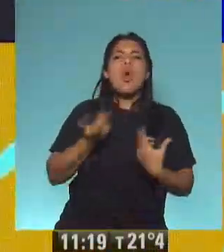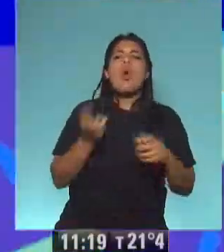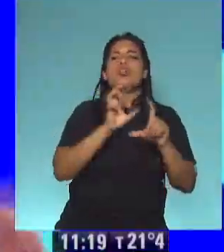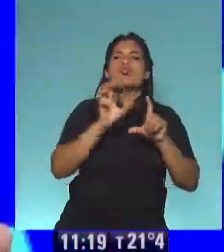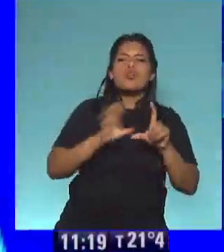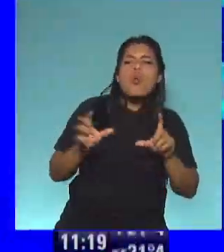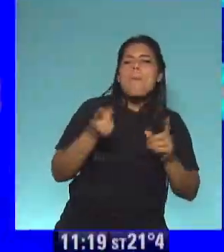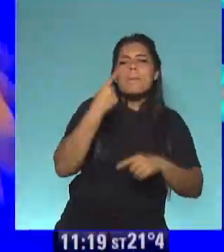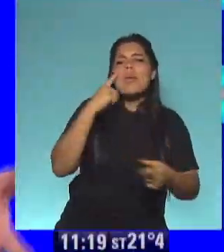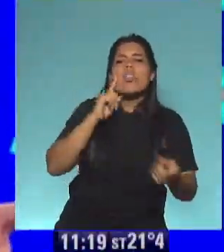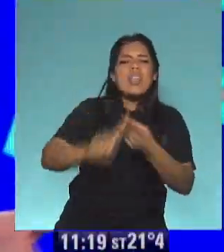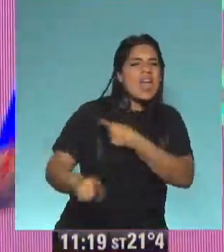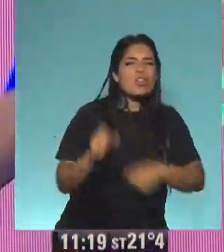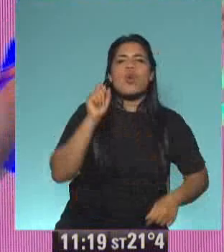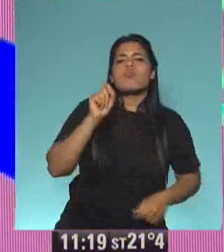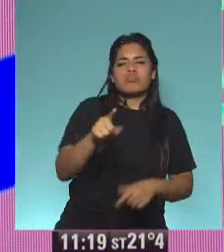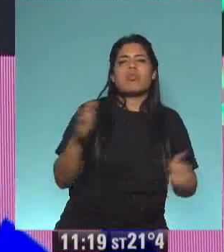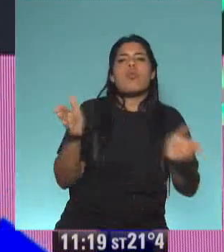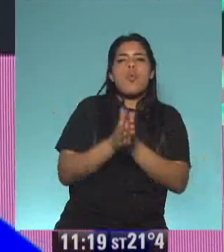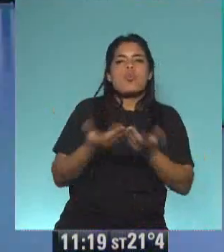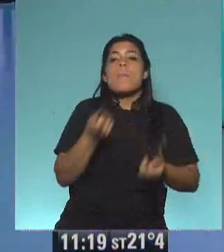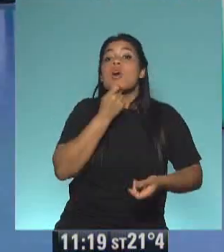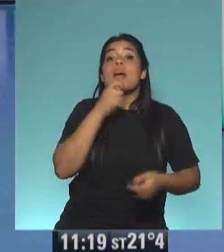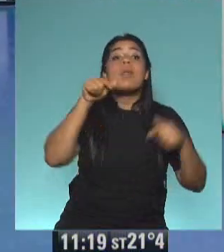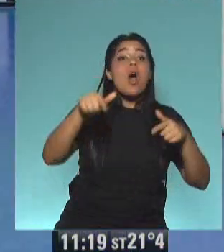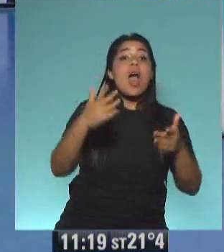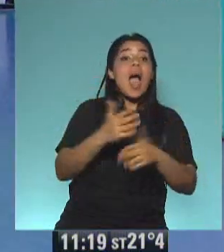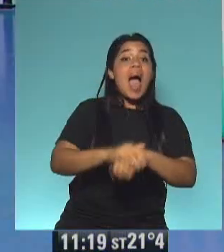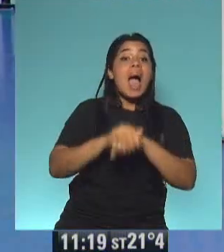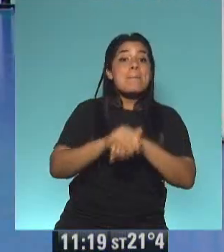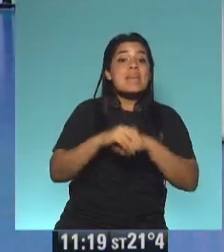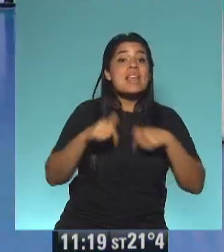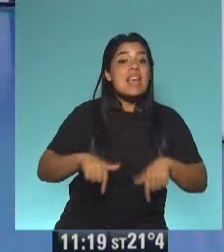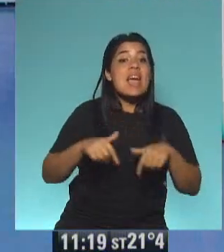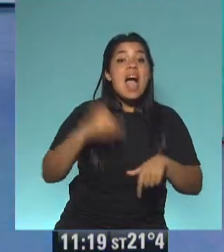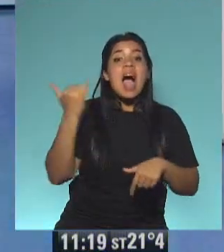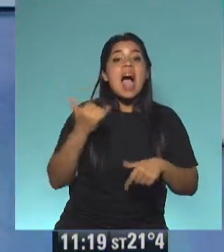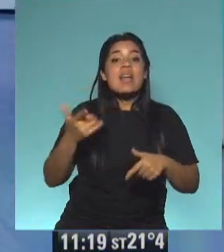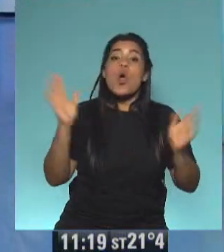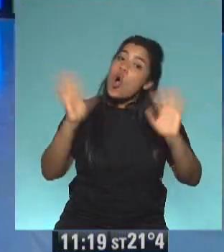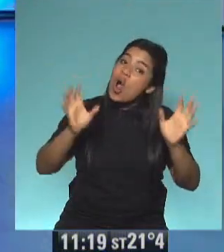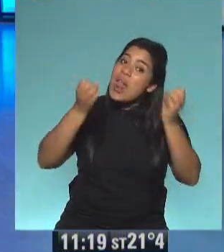vivo. Lo pueden hacer. Como, por ejemplo, la amiga que tenemos el día de hoy. ¡Buen hola, día! ¡Hola! ¡Bienvenida!